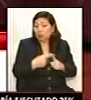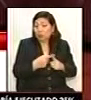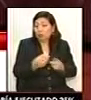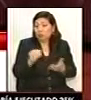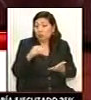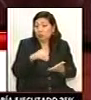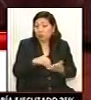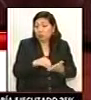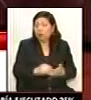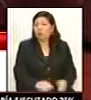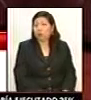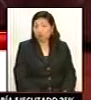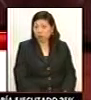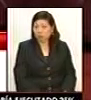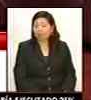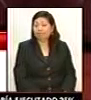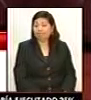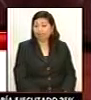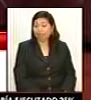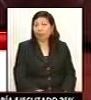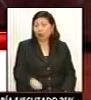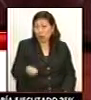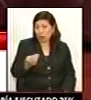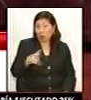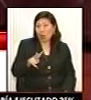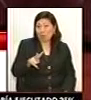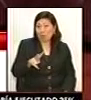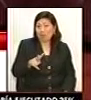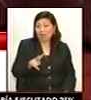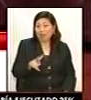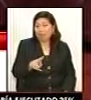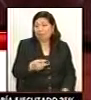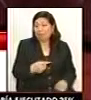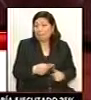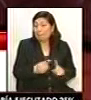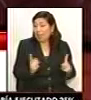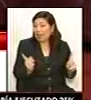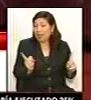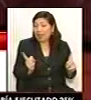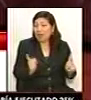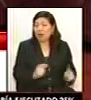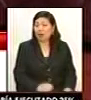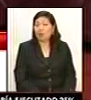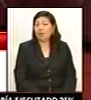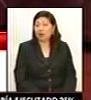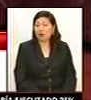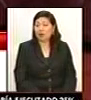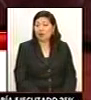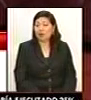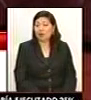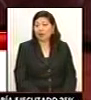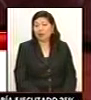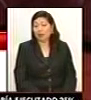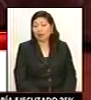es el doble, pero la pero